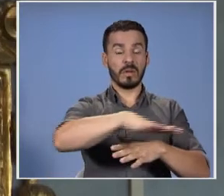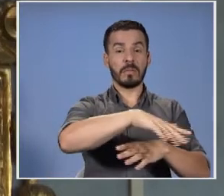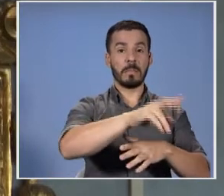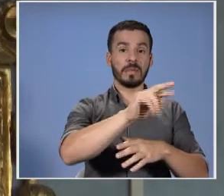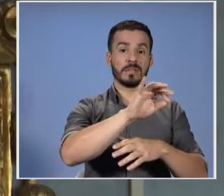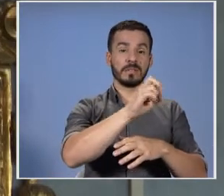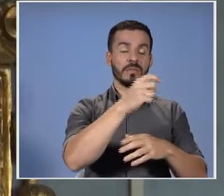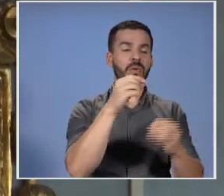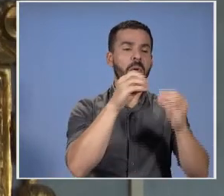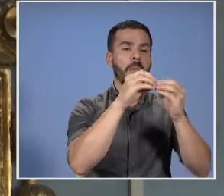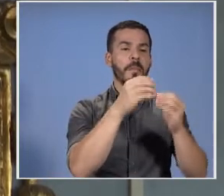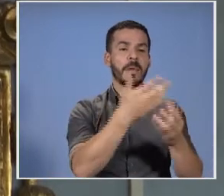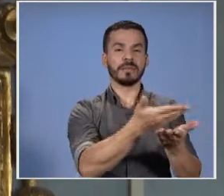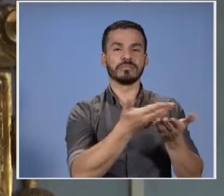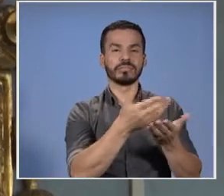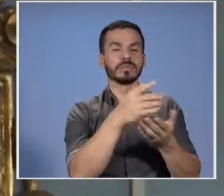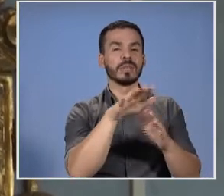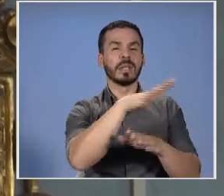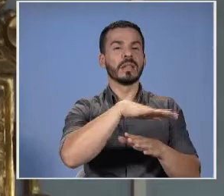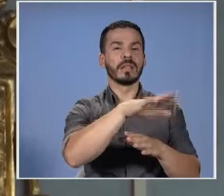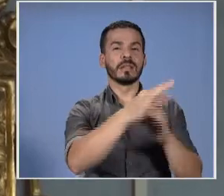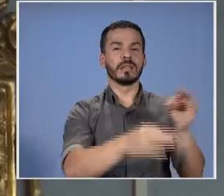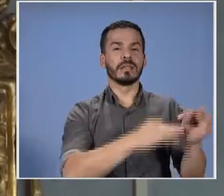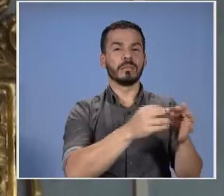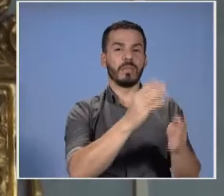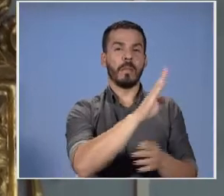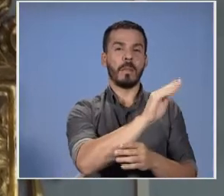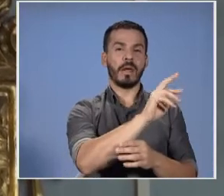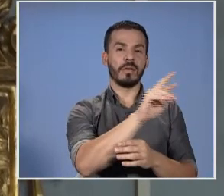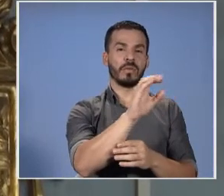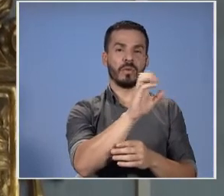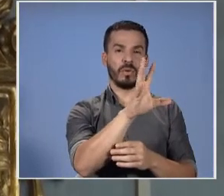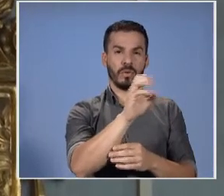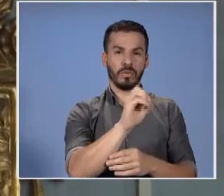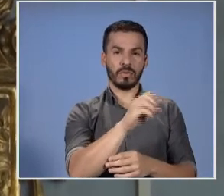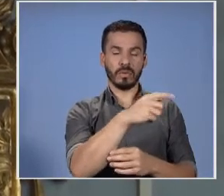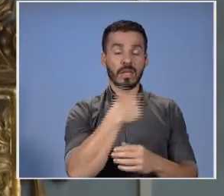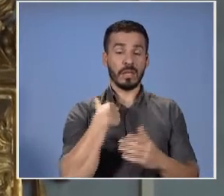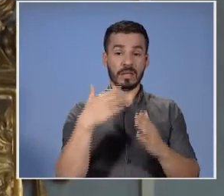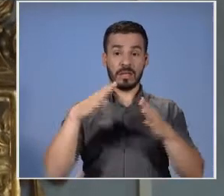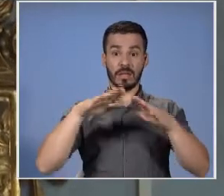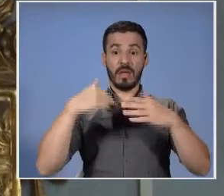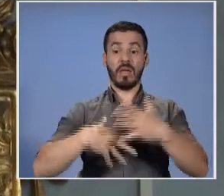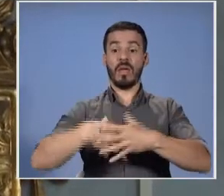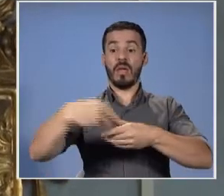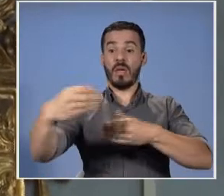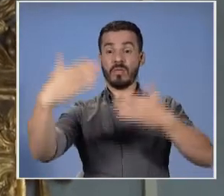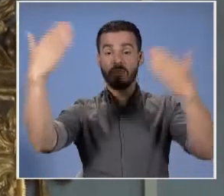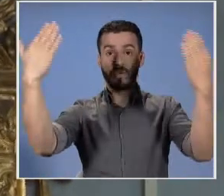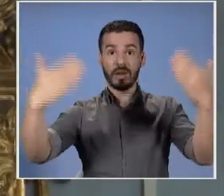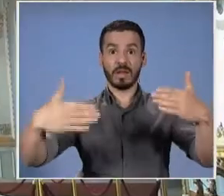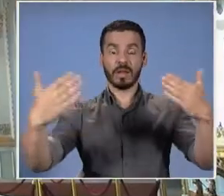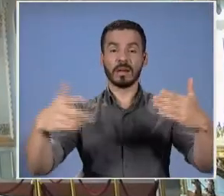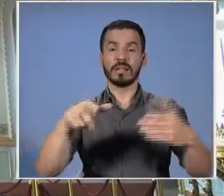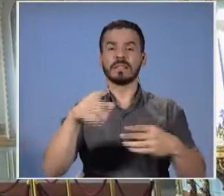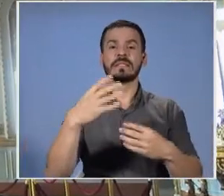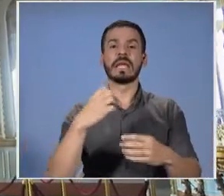mayor inspiración barroca en la utilización del vestíbulo, y en las fachadas del edificio más bien nos encontramos un